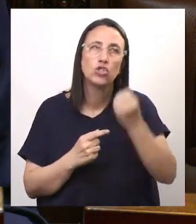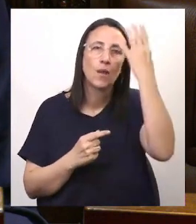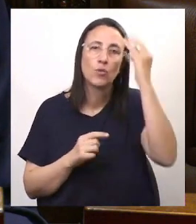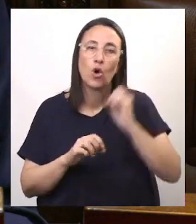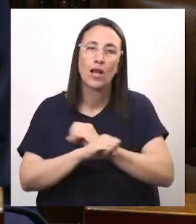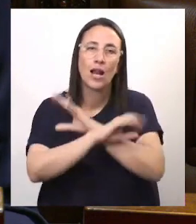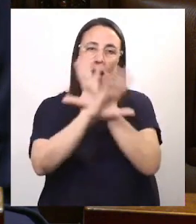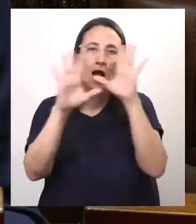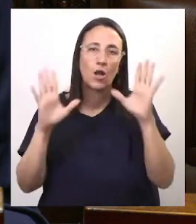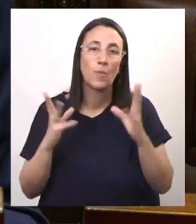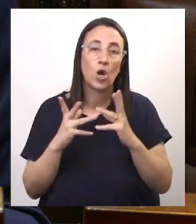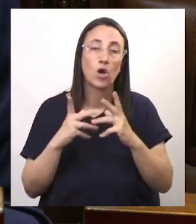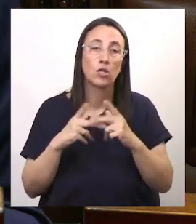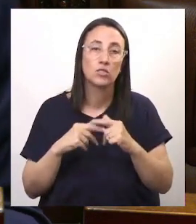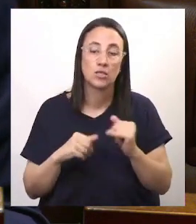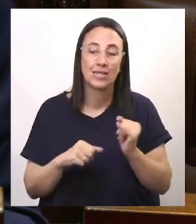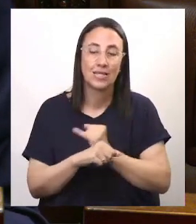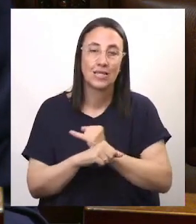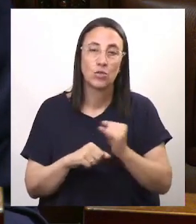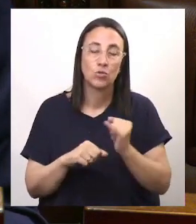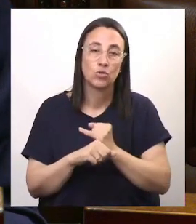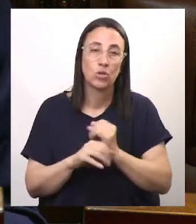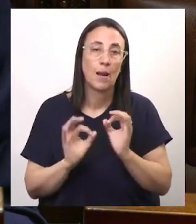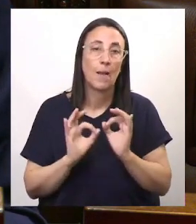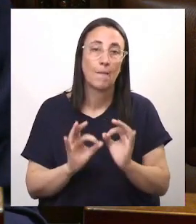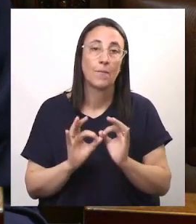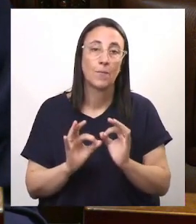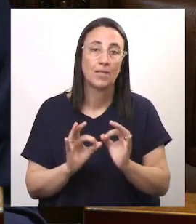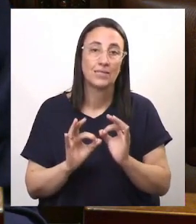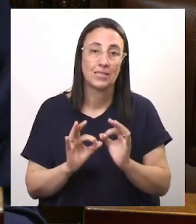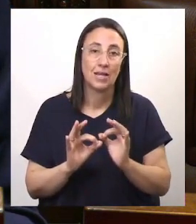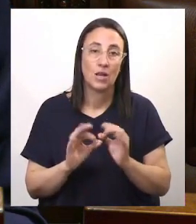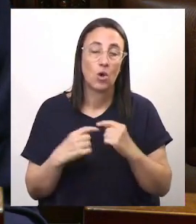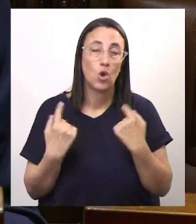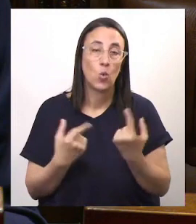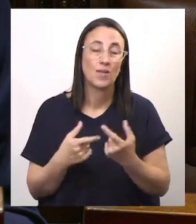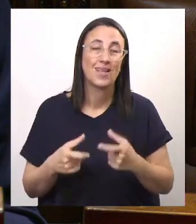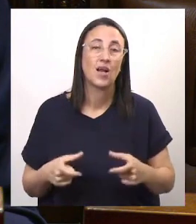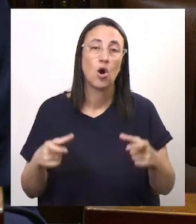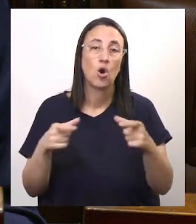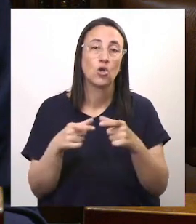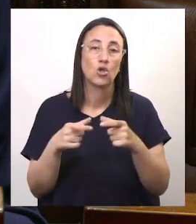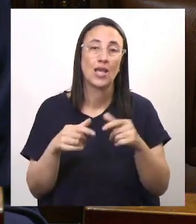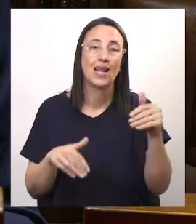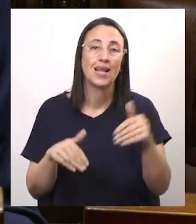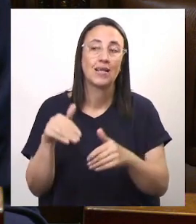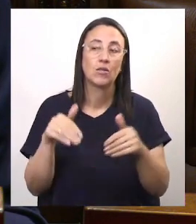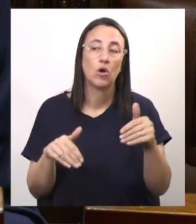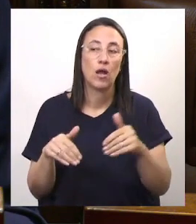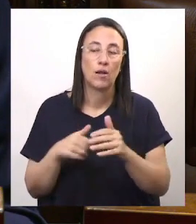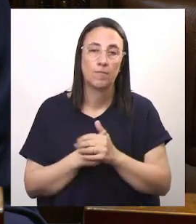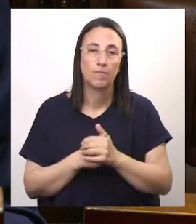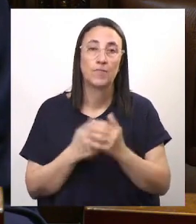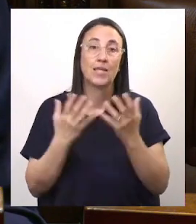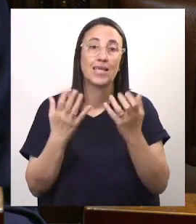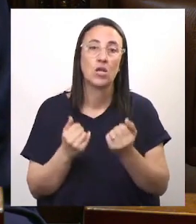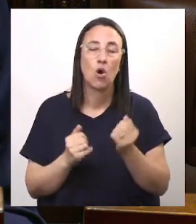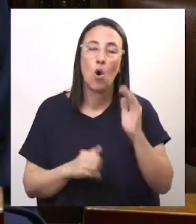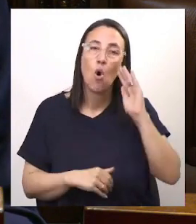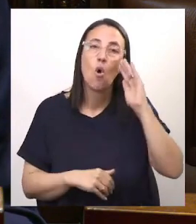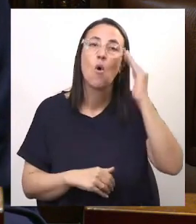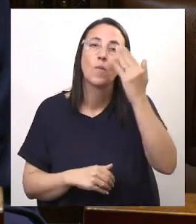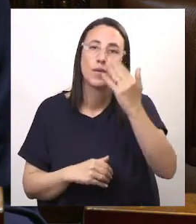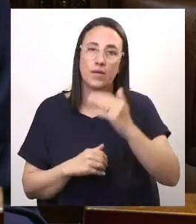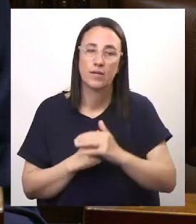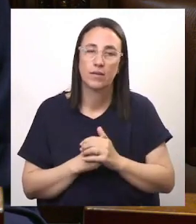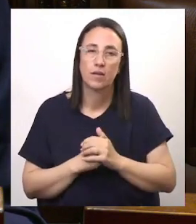para crear una organización institucional tan particular como es nuestra Corte Electoral. Y quiero rendirle homenaje